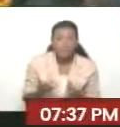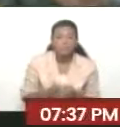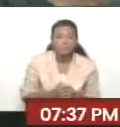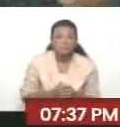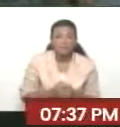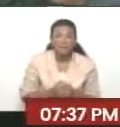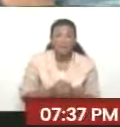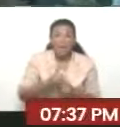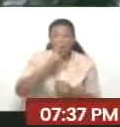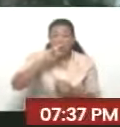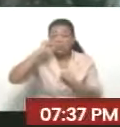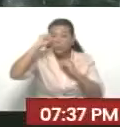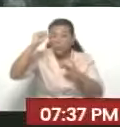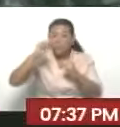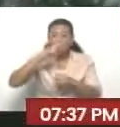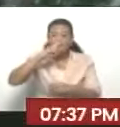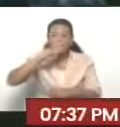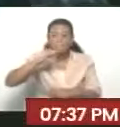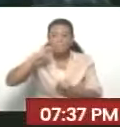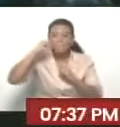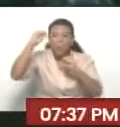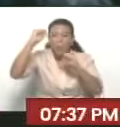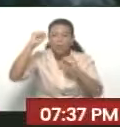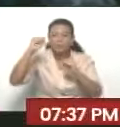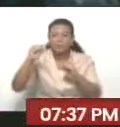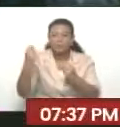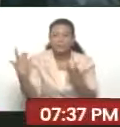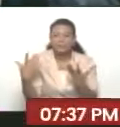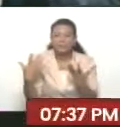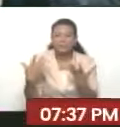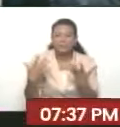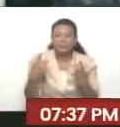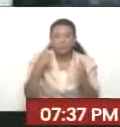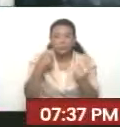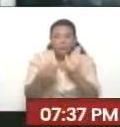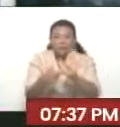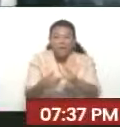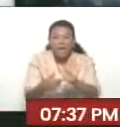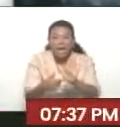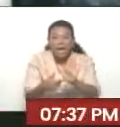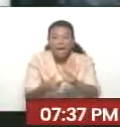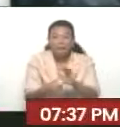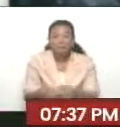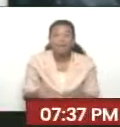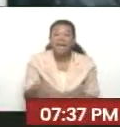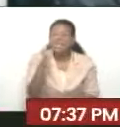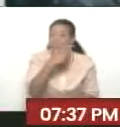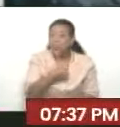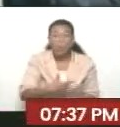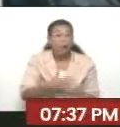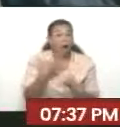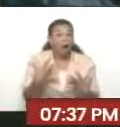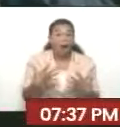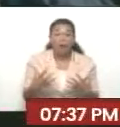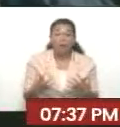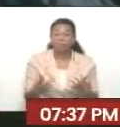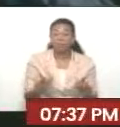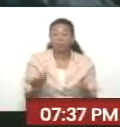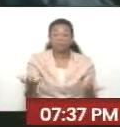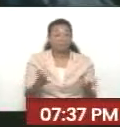Super bigote. Ah, y ahí dice el afiche, acércale la cámara, ¿vale? Aquí no hay